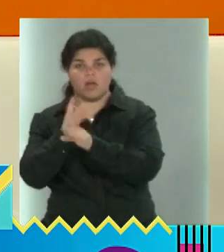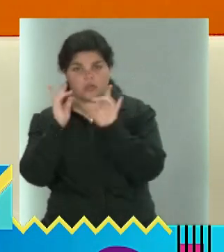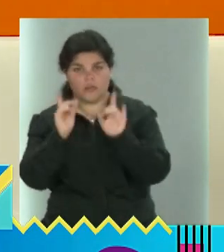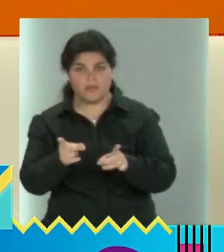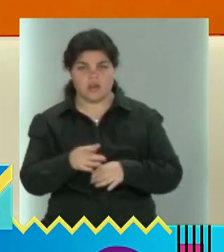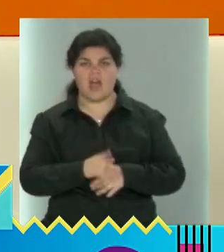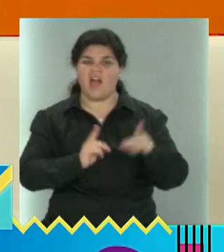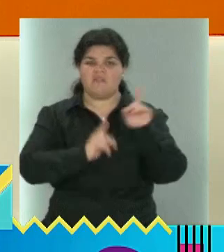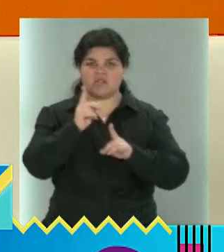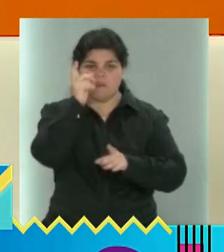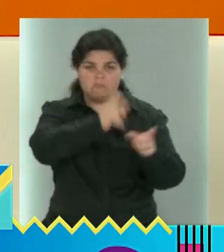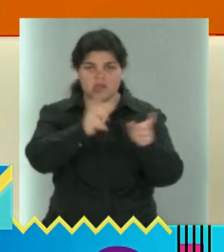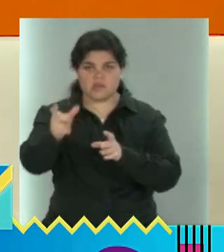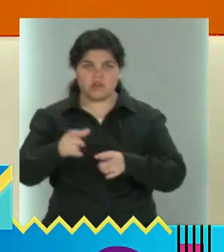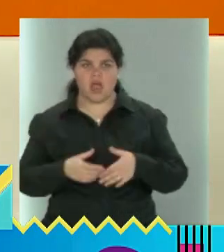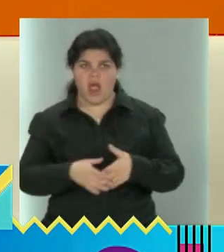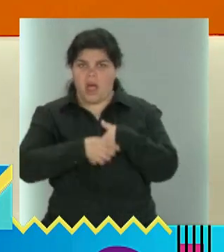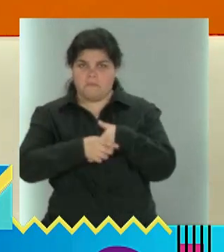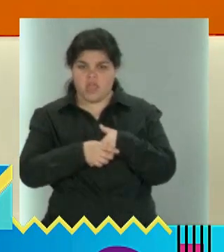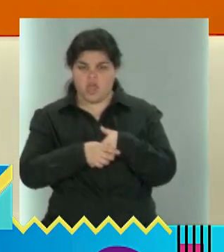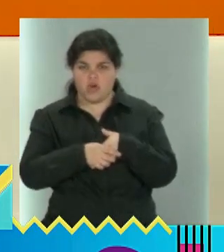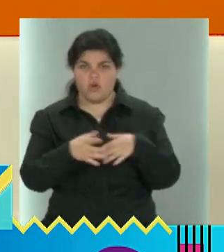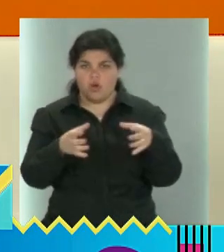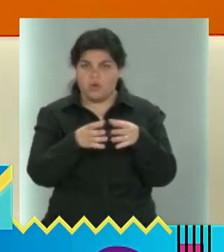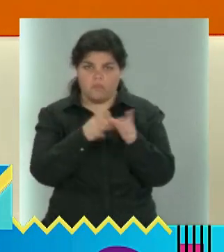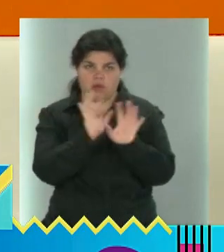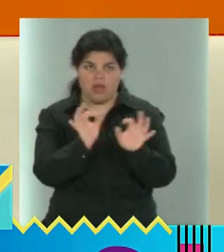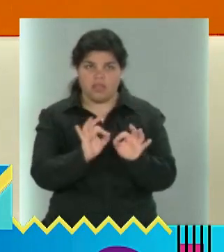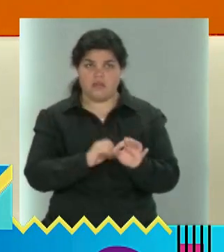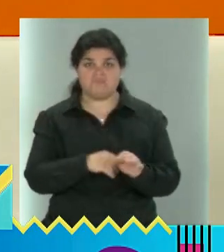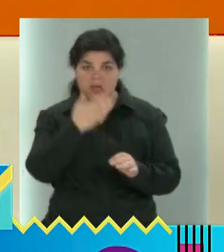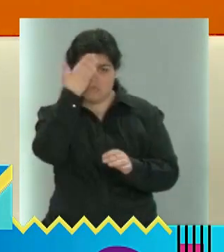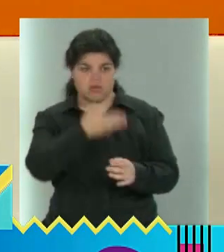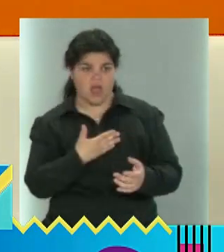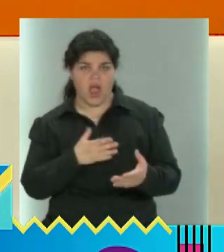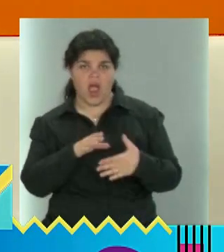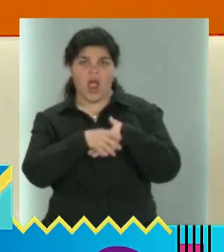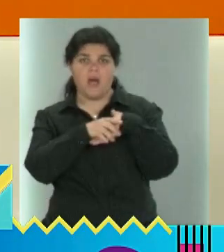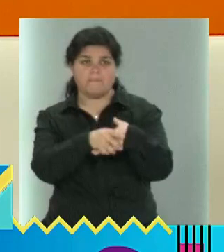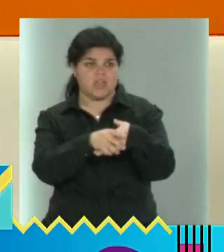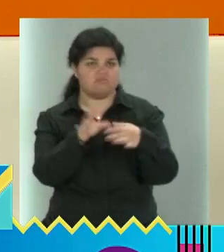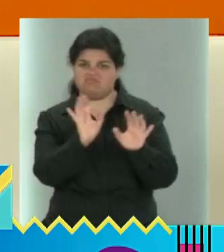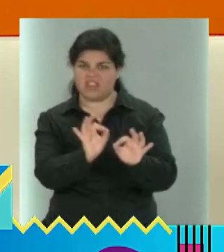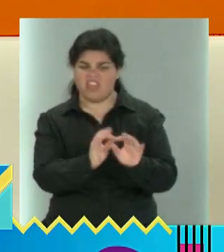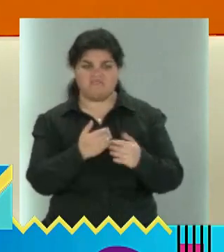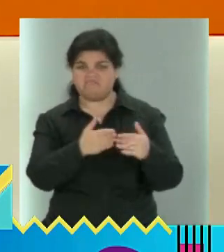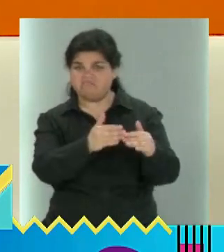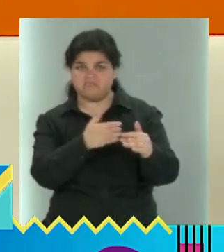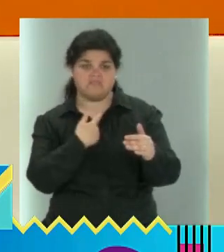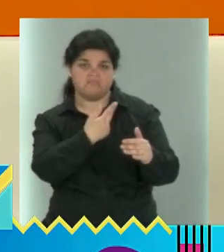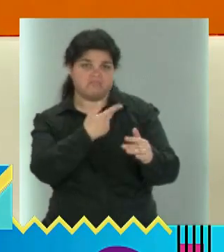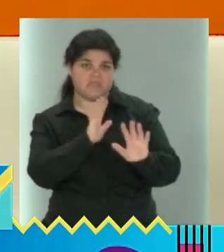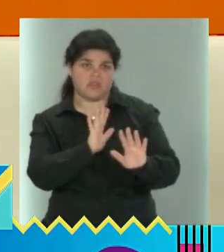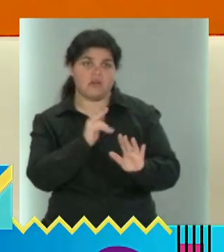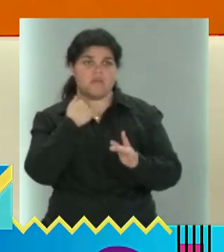veces con tu grupo de amigos. O sea, te encontrás con gente que capaz que no serías amiga, pero resulta que aprendes mucho y terminás generando como una